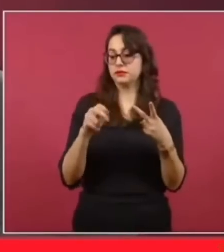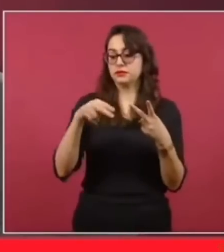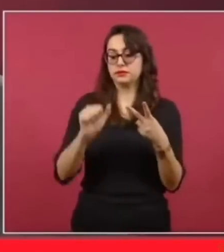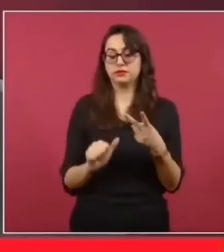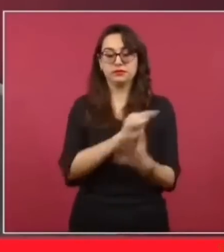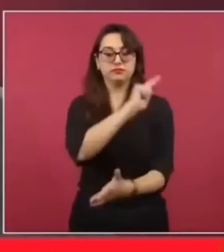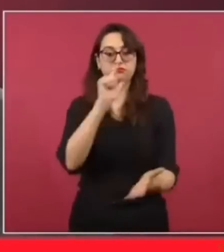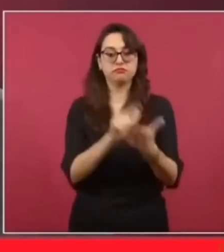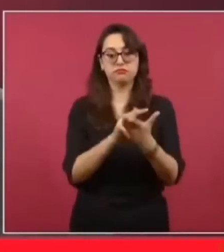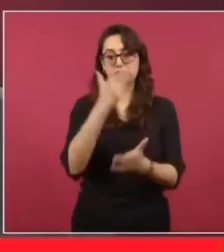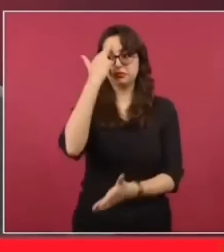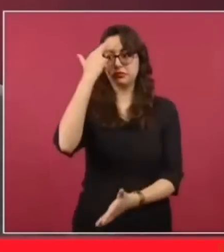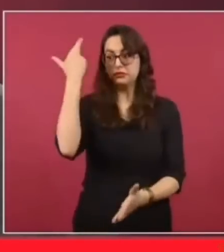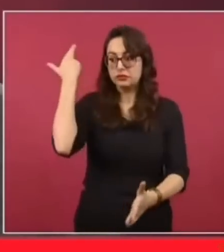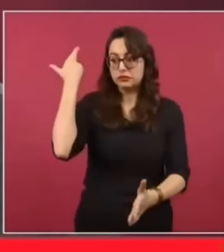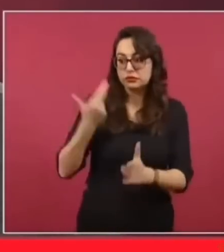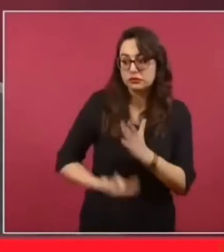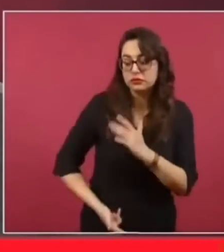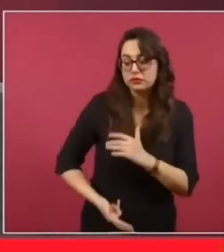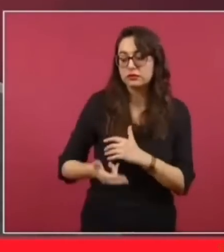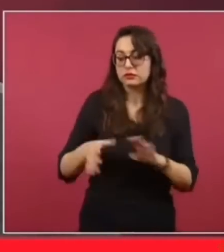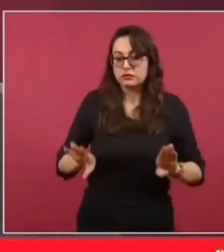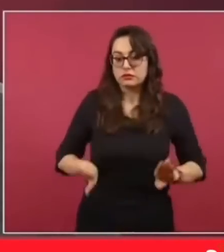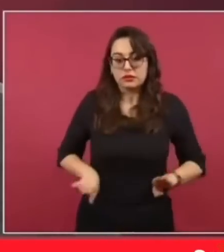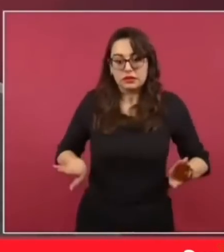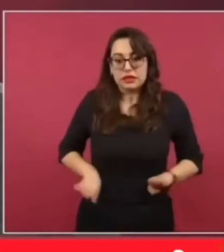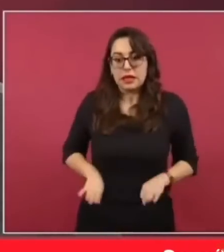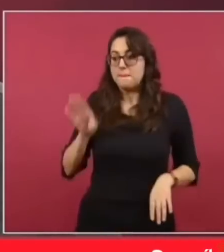no se puede encubrir,